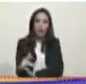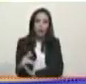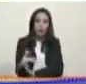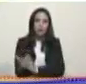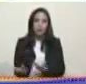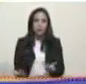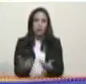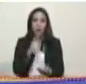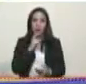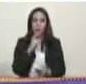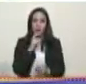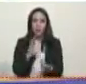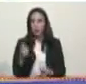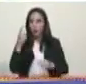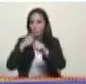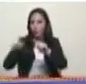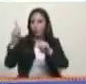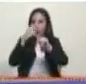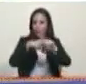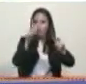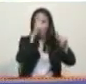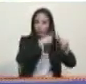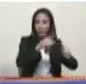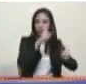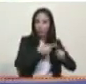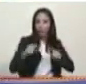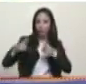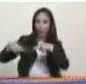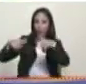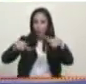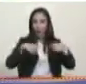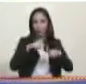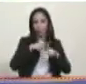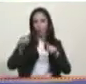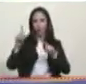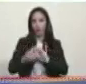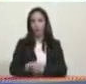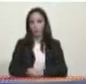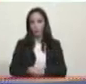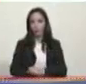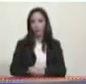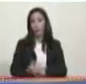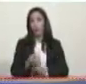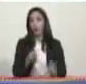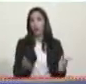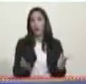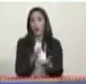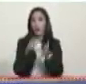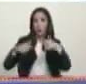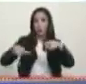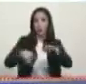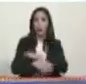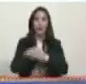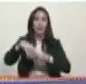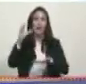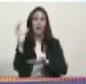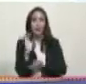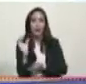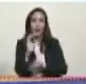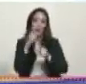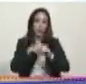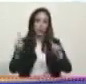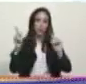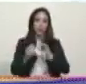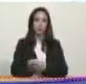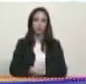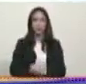un usuario son muy diferentes a las rutas correspondientes para transportar un usuario en zonas, por ejemplo, como la Gran Capital. Entonces aquí